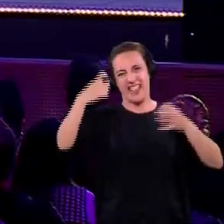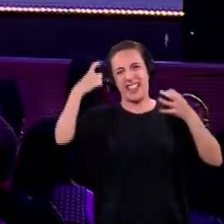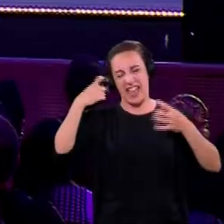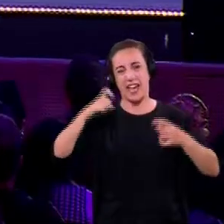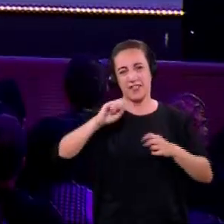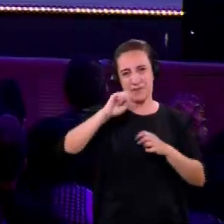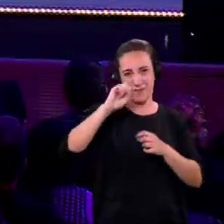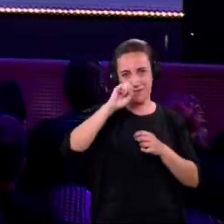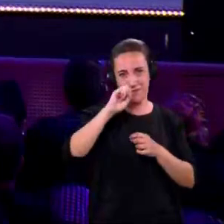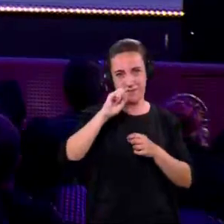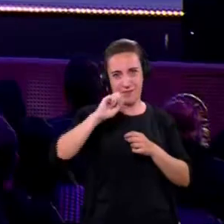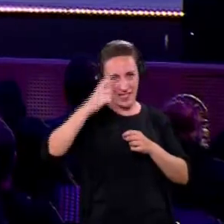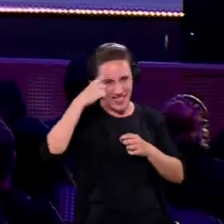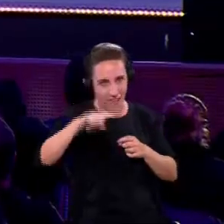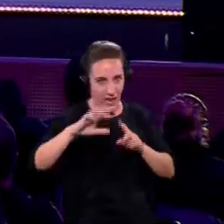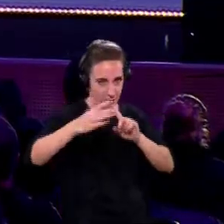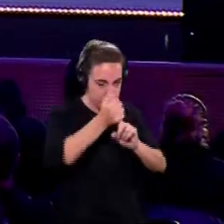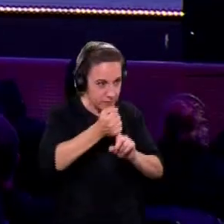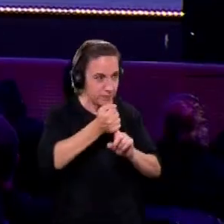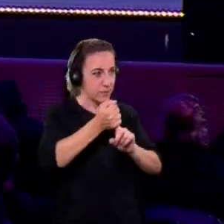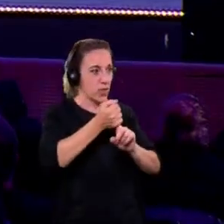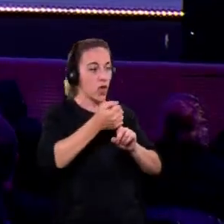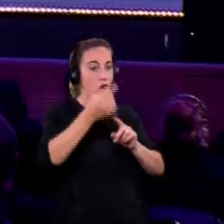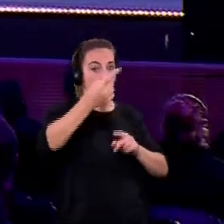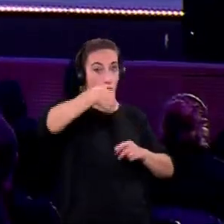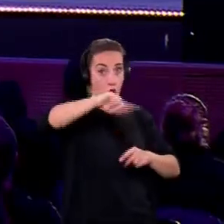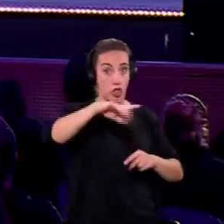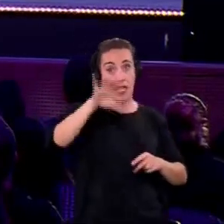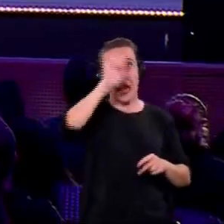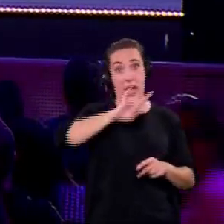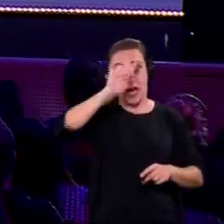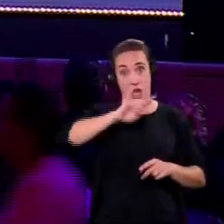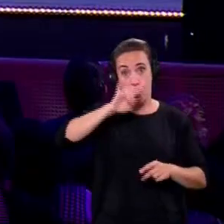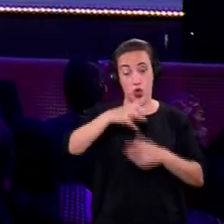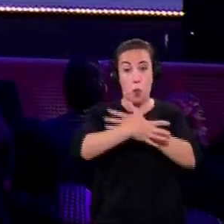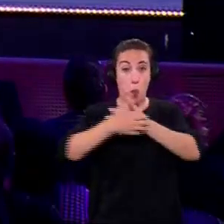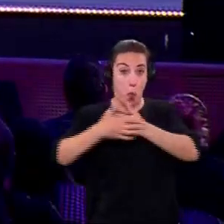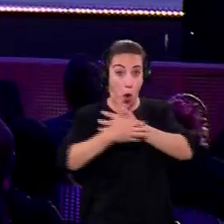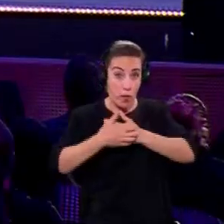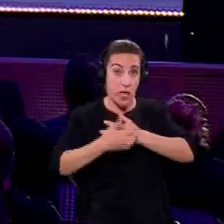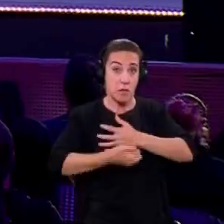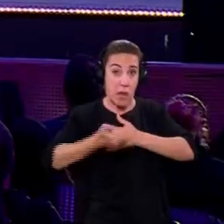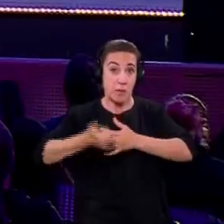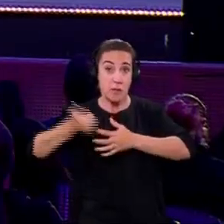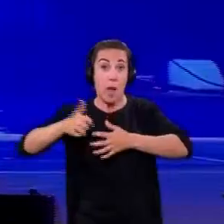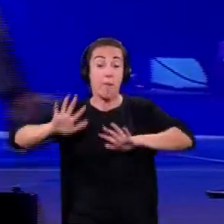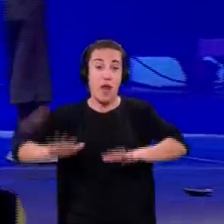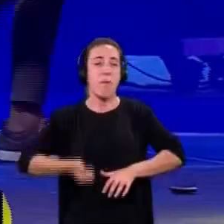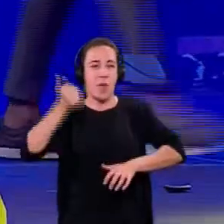vi. Ahí tiene que poner: los canarios son cada vez más pobres, pero más